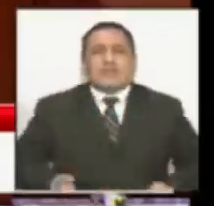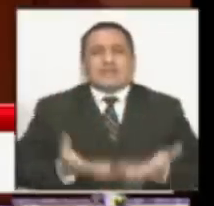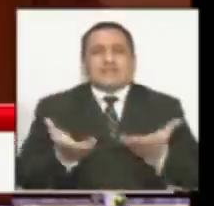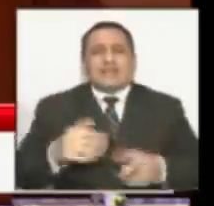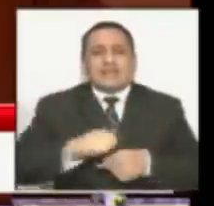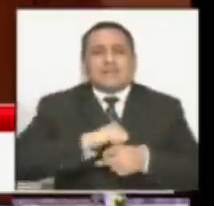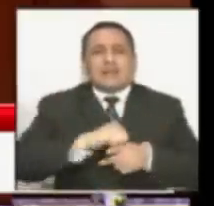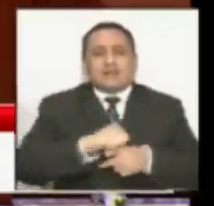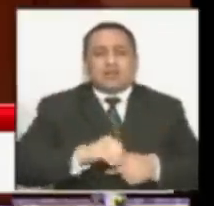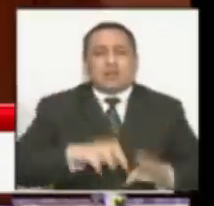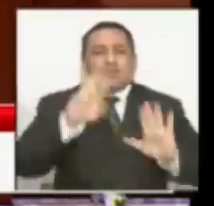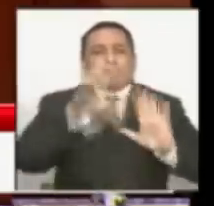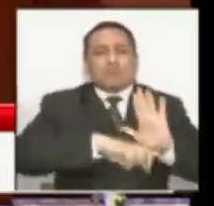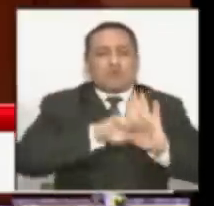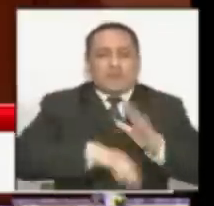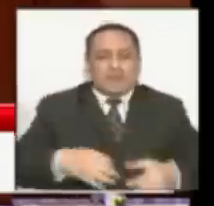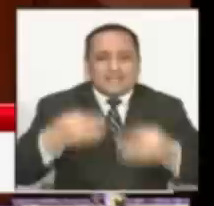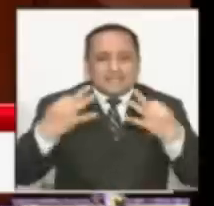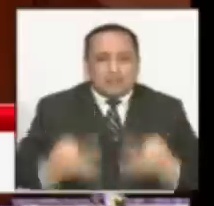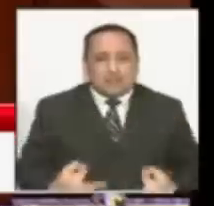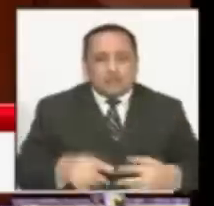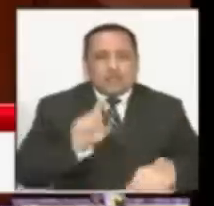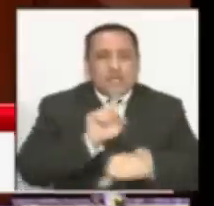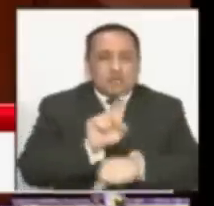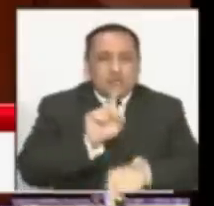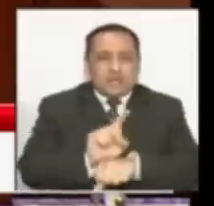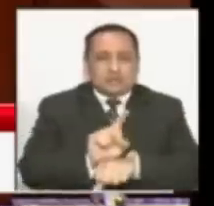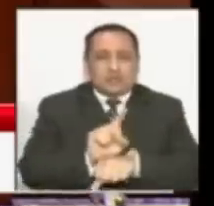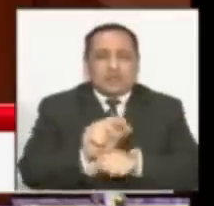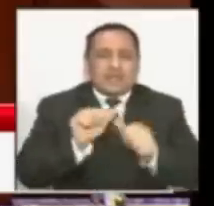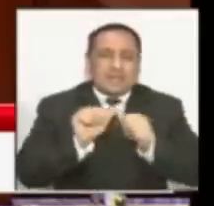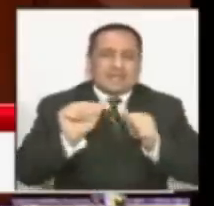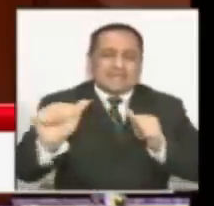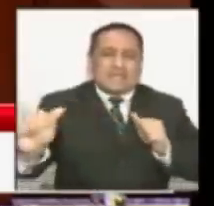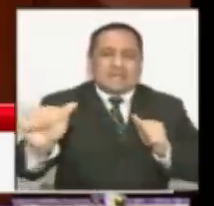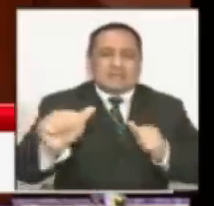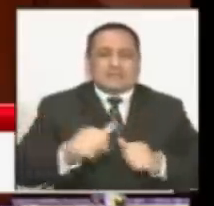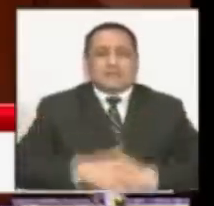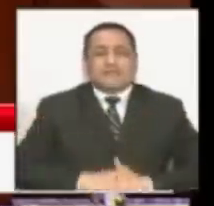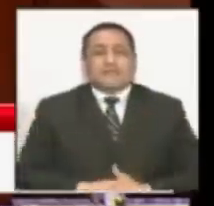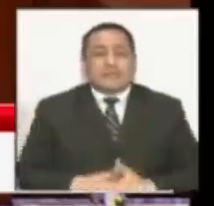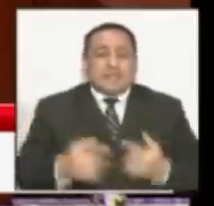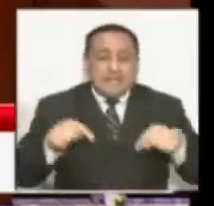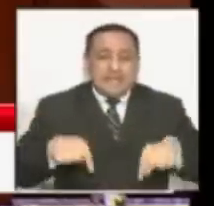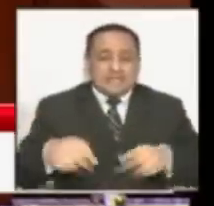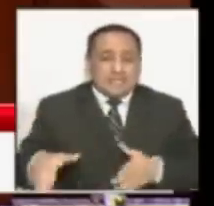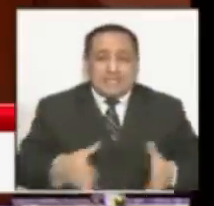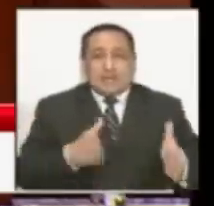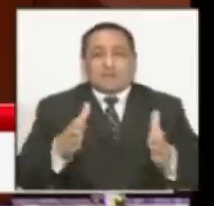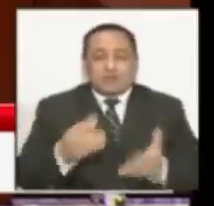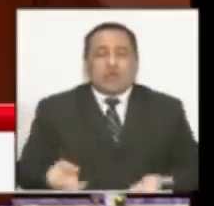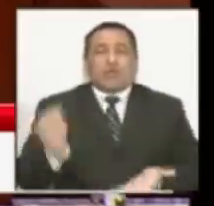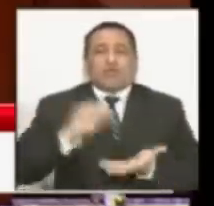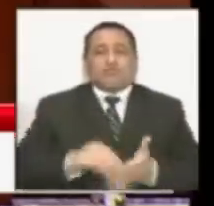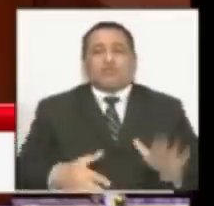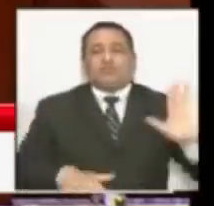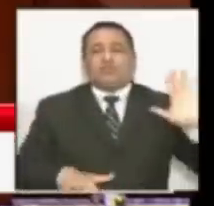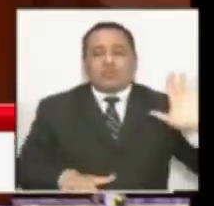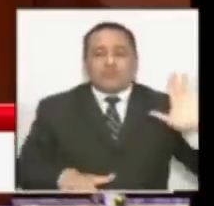práctica programas efectivos de educación a distancia. En este sentido, otro